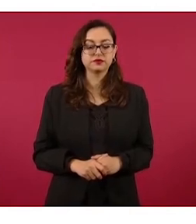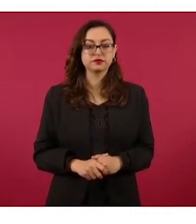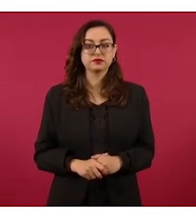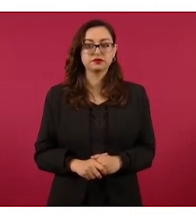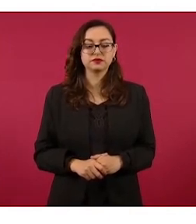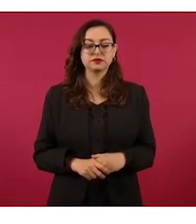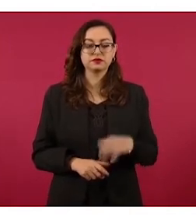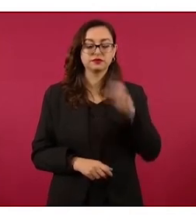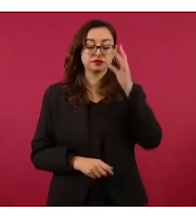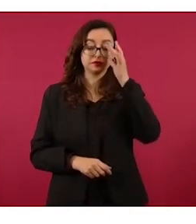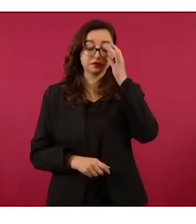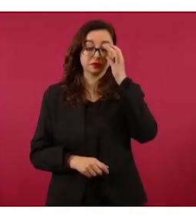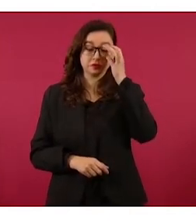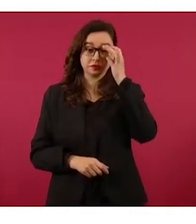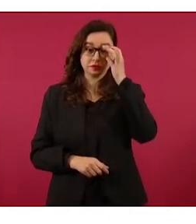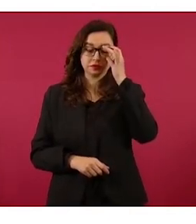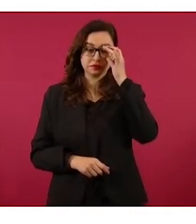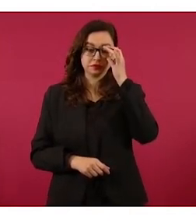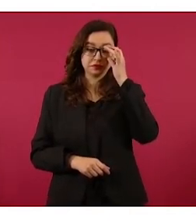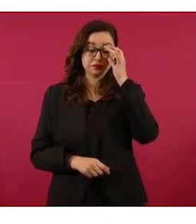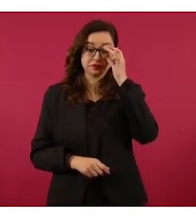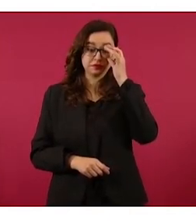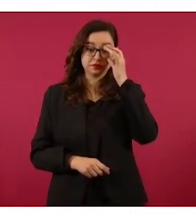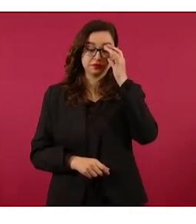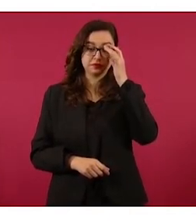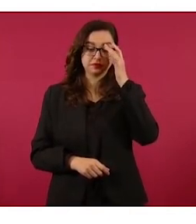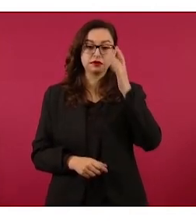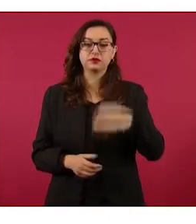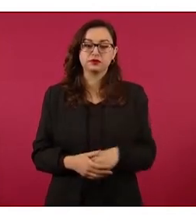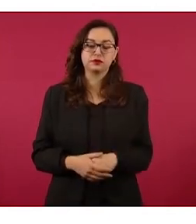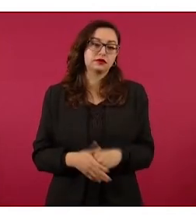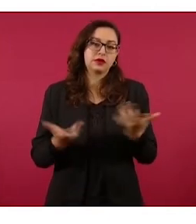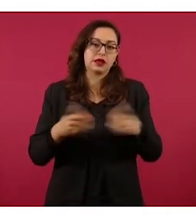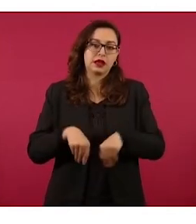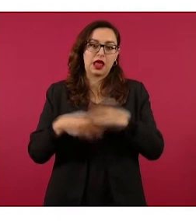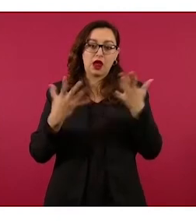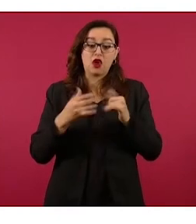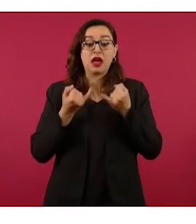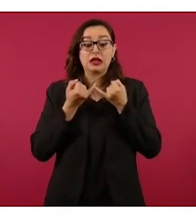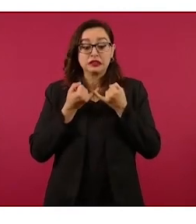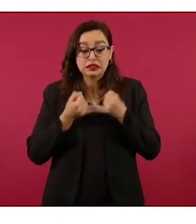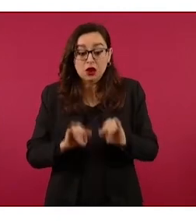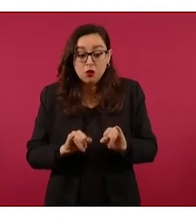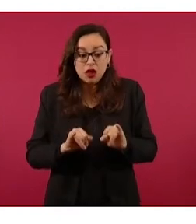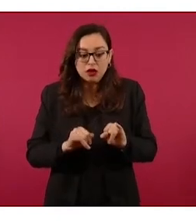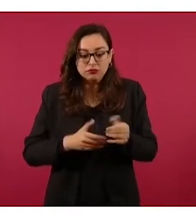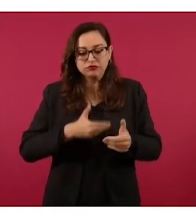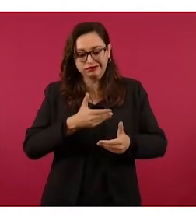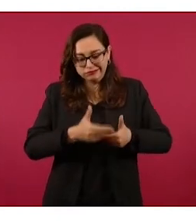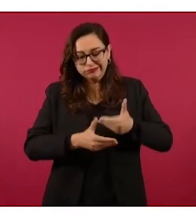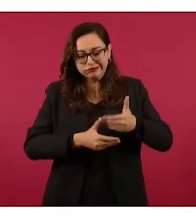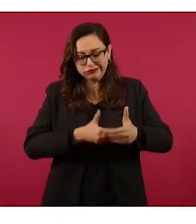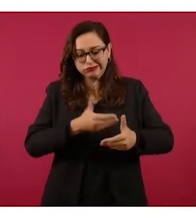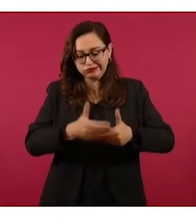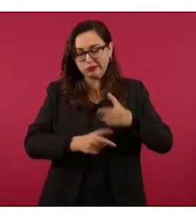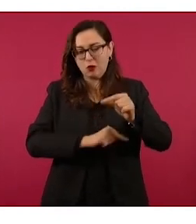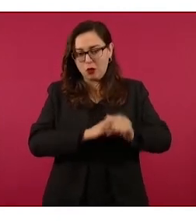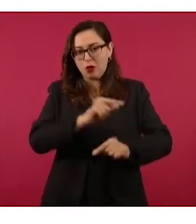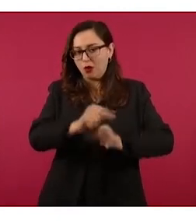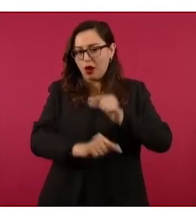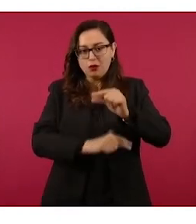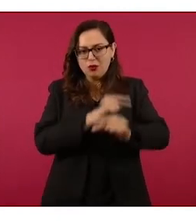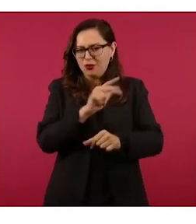Sí, ya está. Pero lleva tiempo, desde luego, pues. Es un proceso.